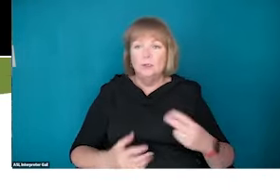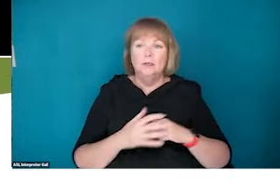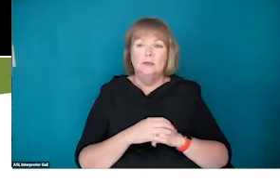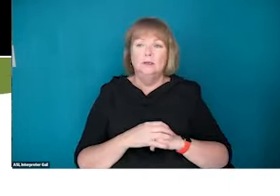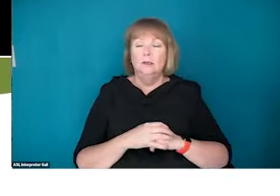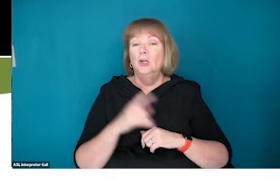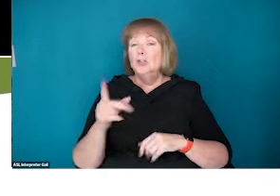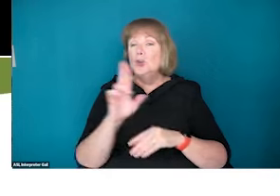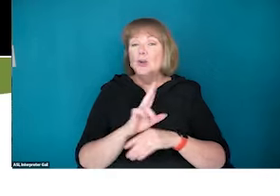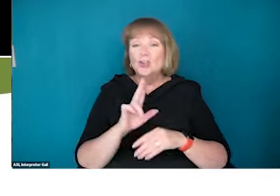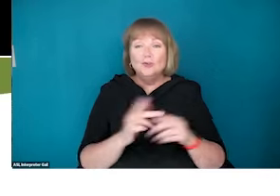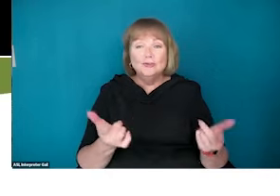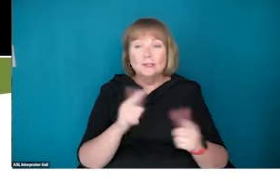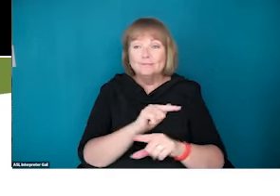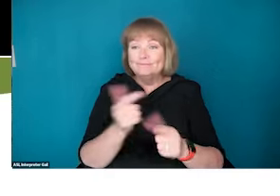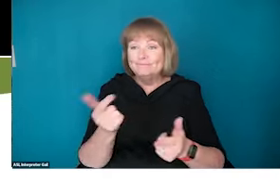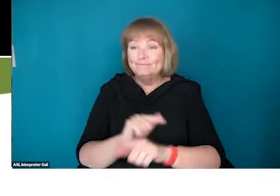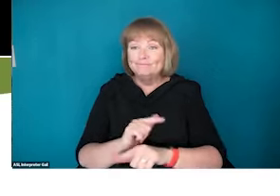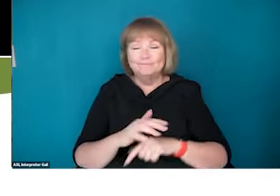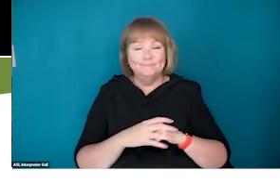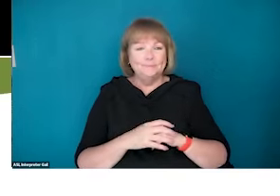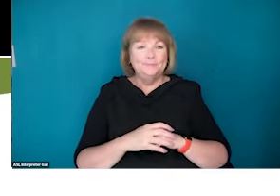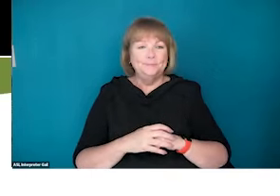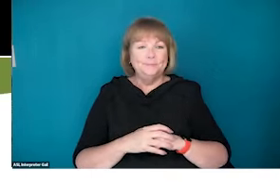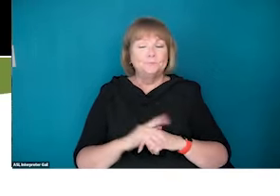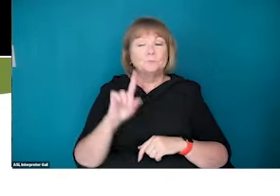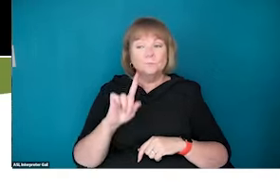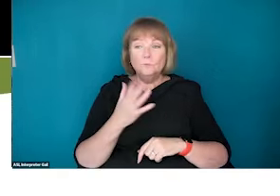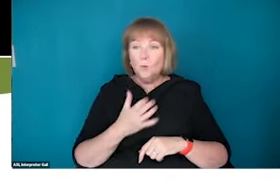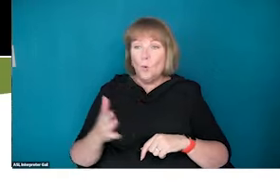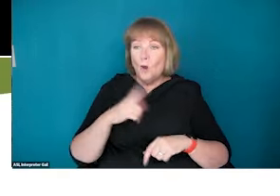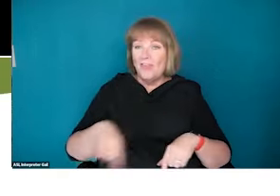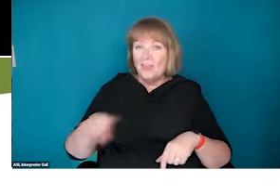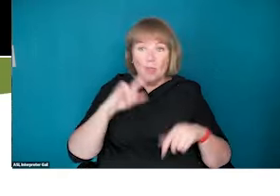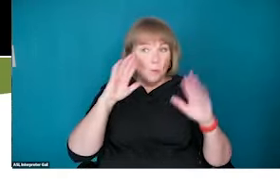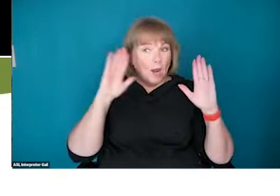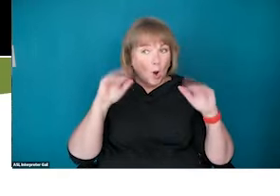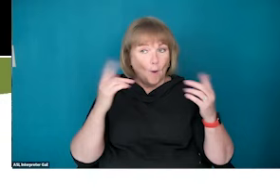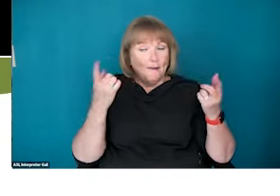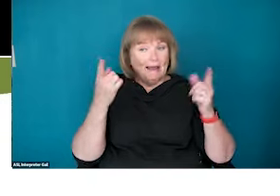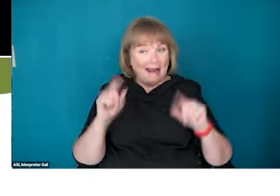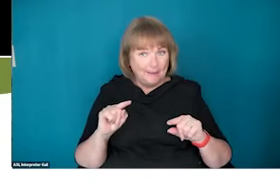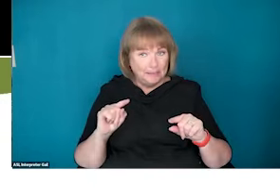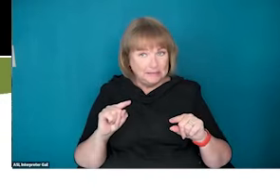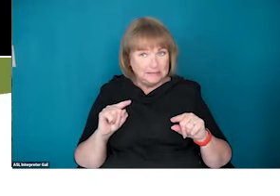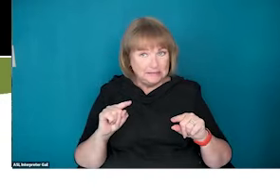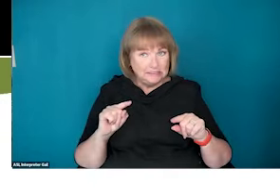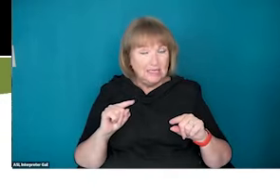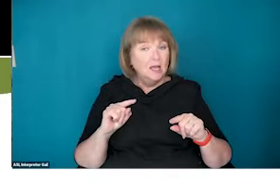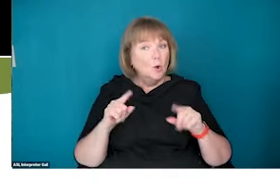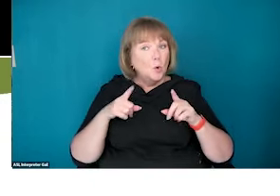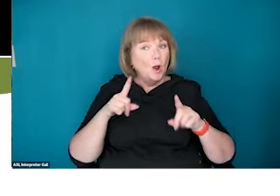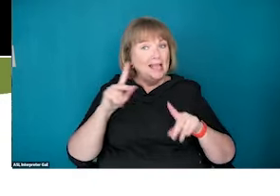personas maduran, experimentan el mundo, van a desarrollar habilidades, van a practicar habilidades